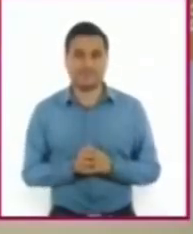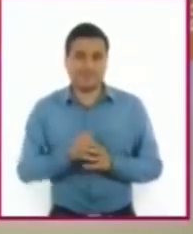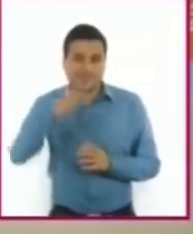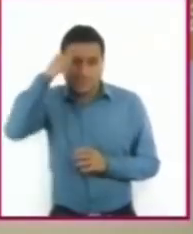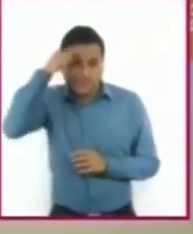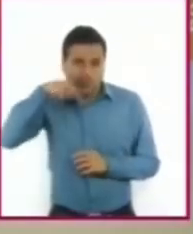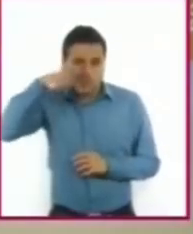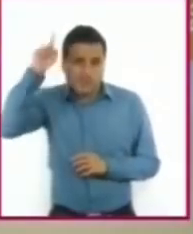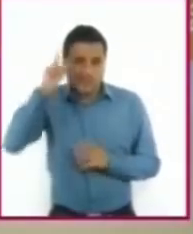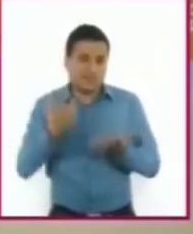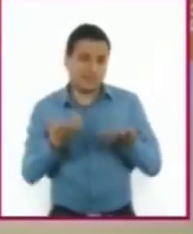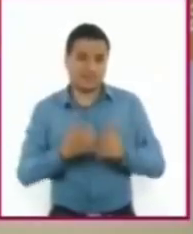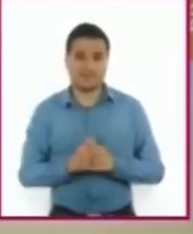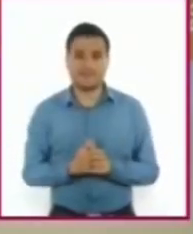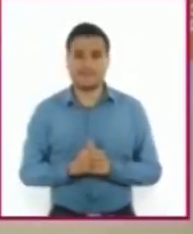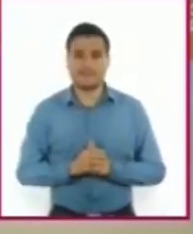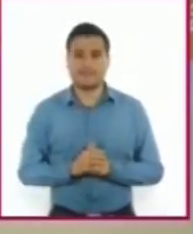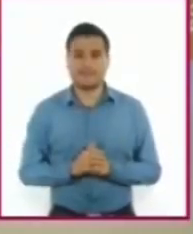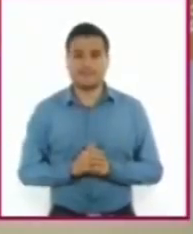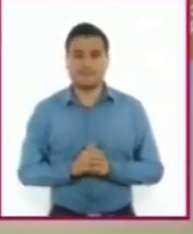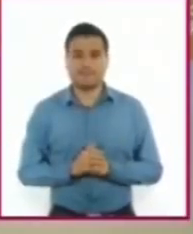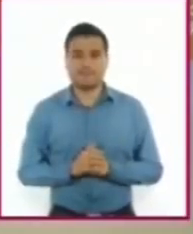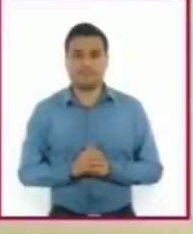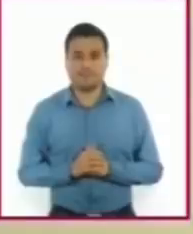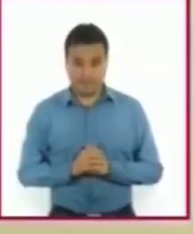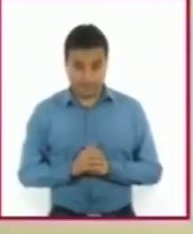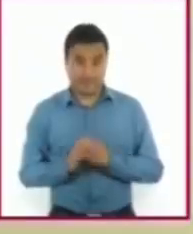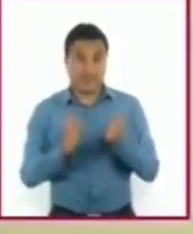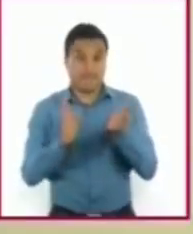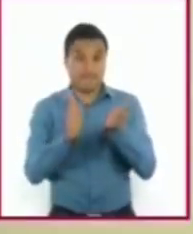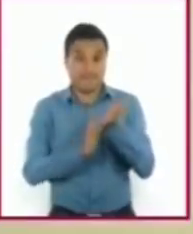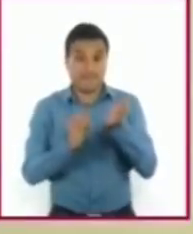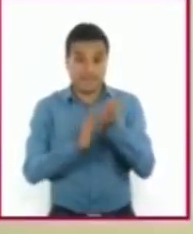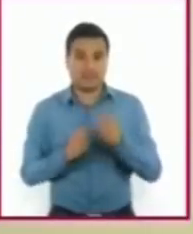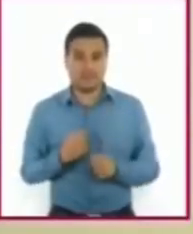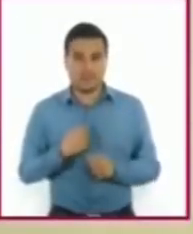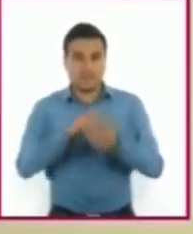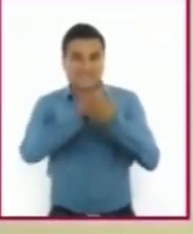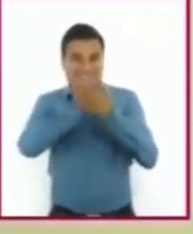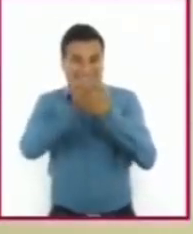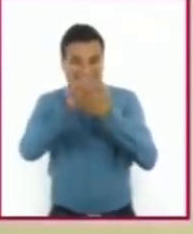fácil. Vas a tomar la hoja.